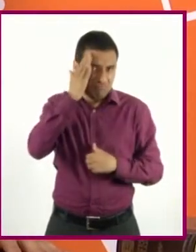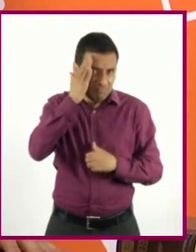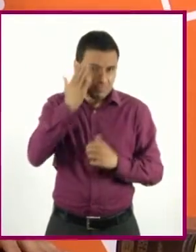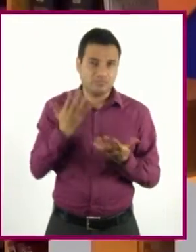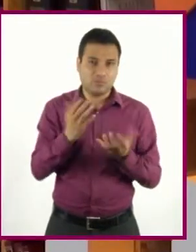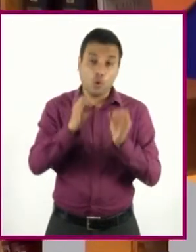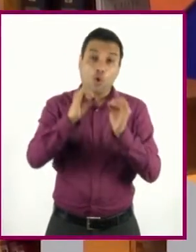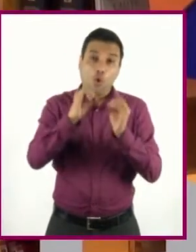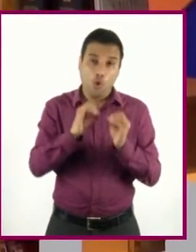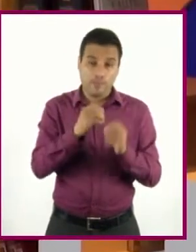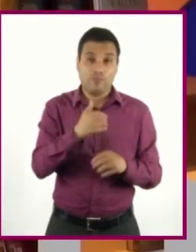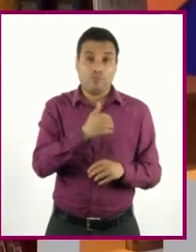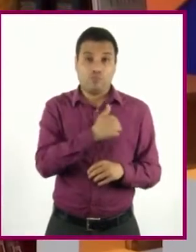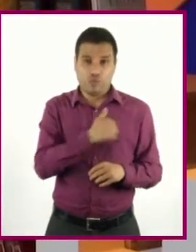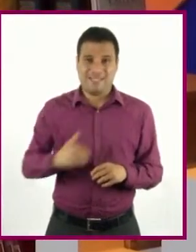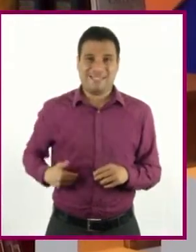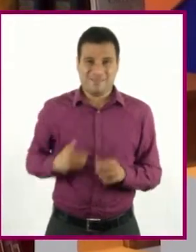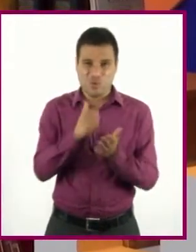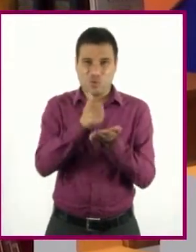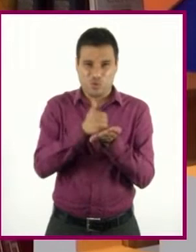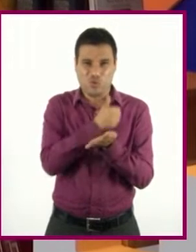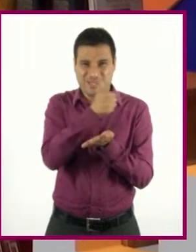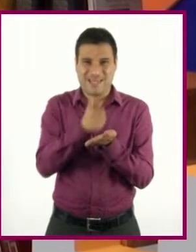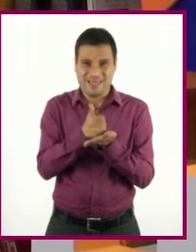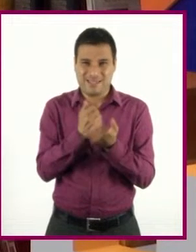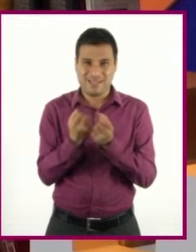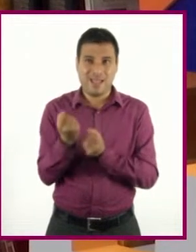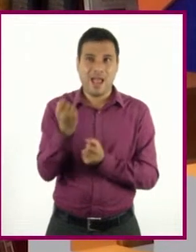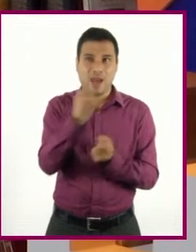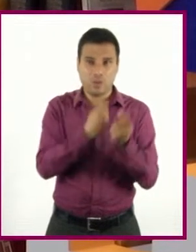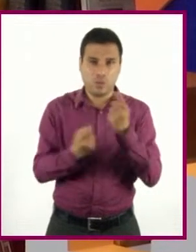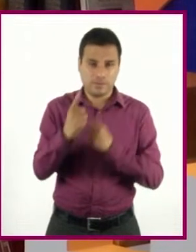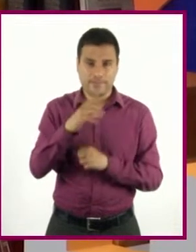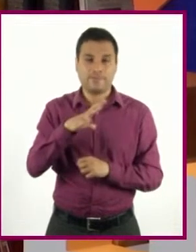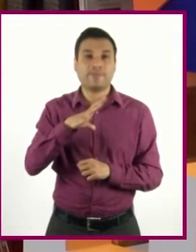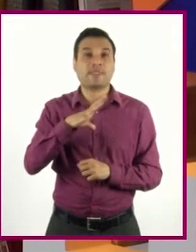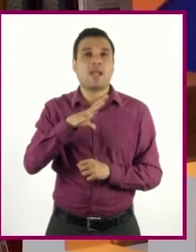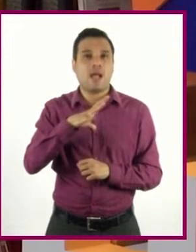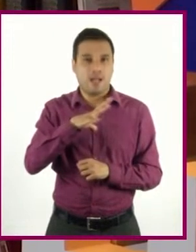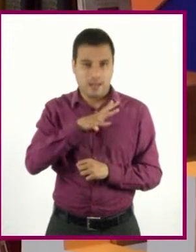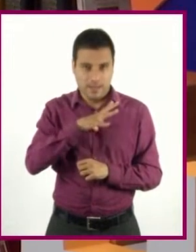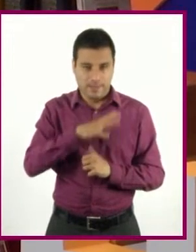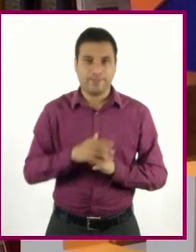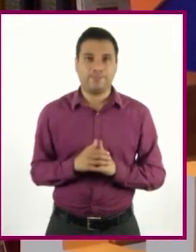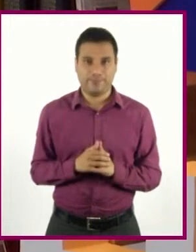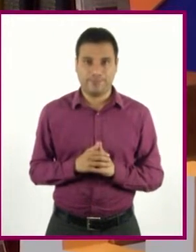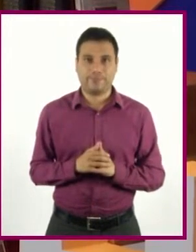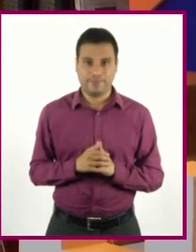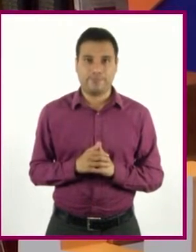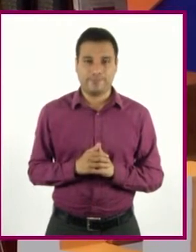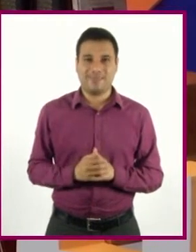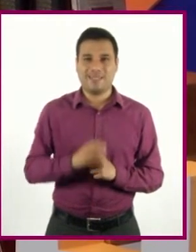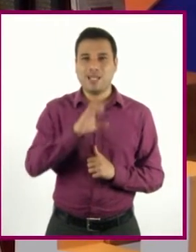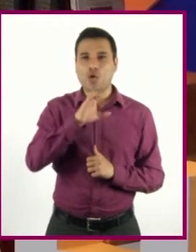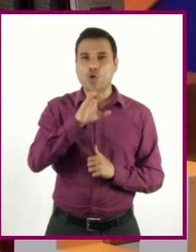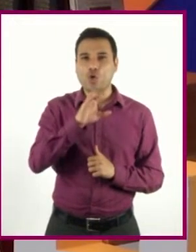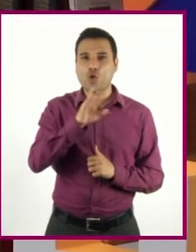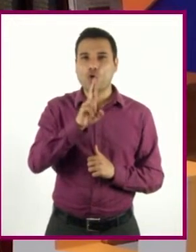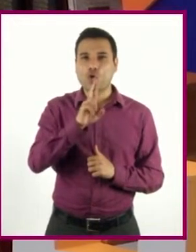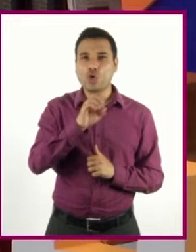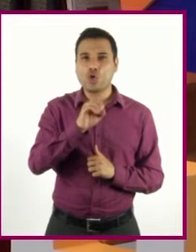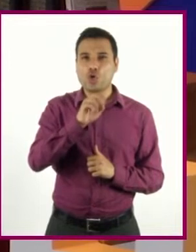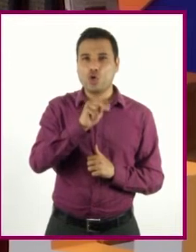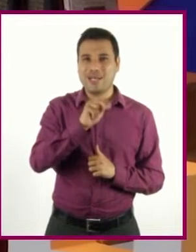hay municipios y ciudades de nuestro país que cuentan con la figura de cronista de la